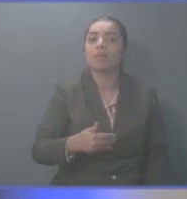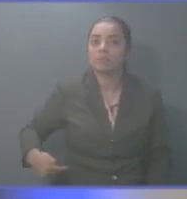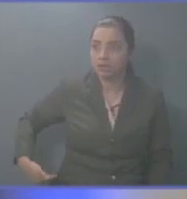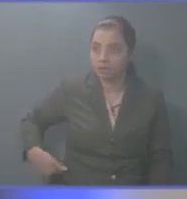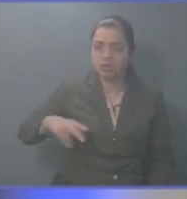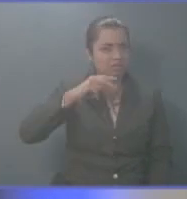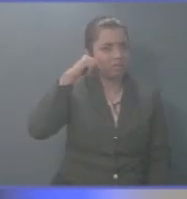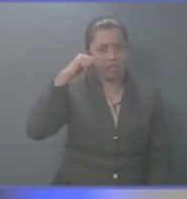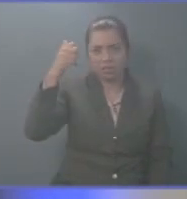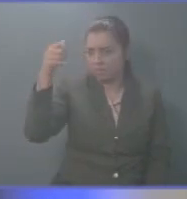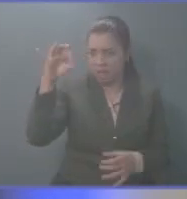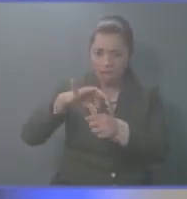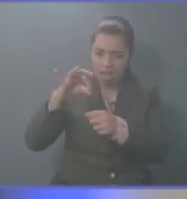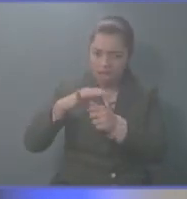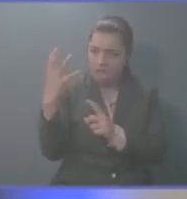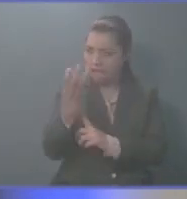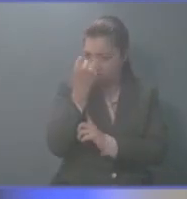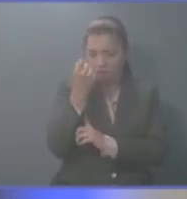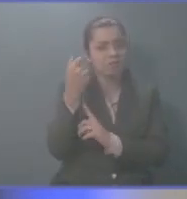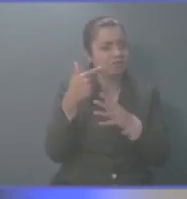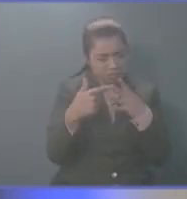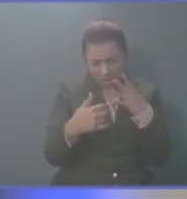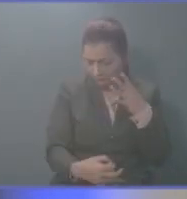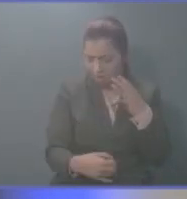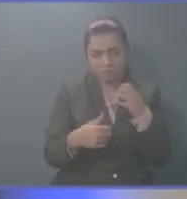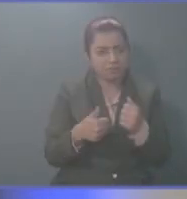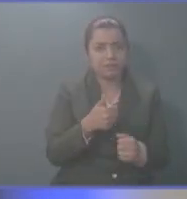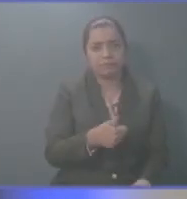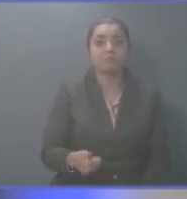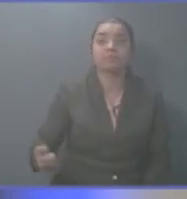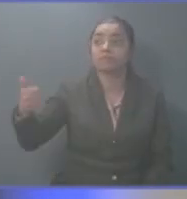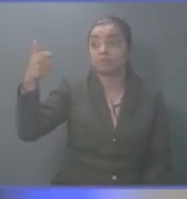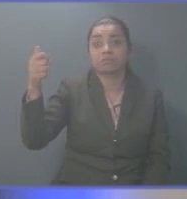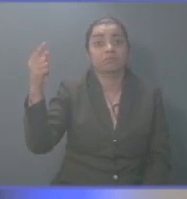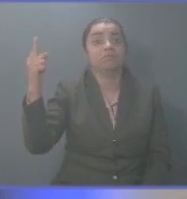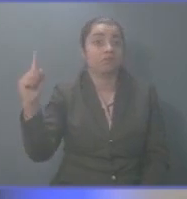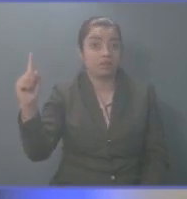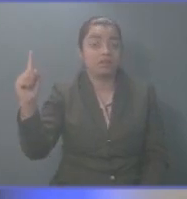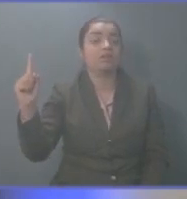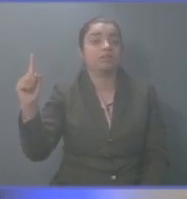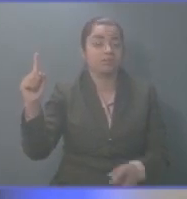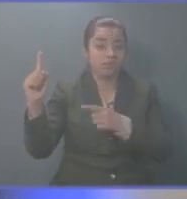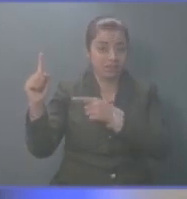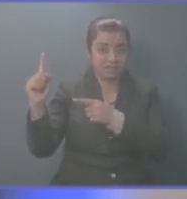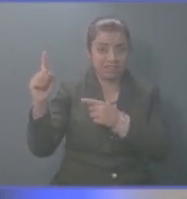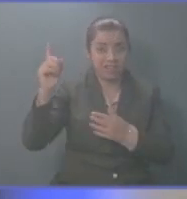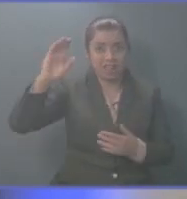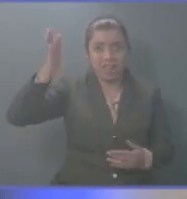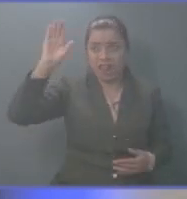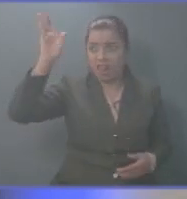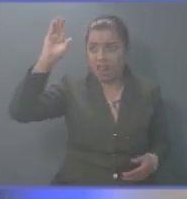gana la elección, llega legalmente, pero cuando tú escuchas el discurso de él en